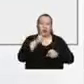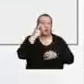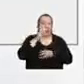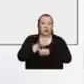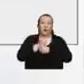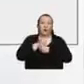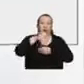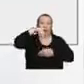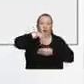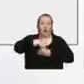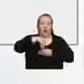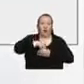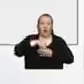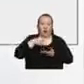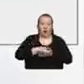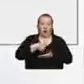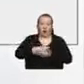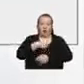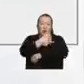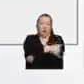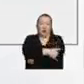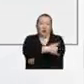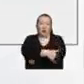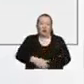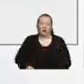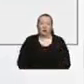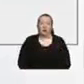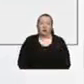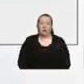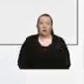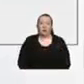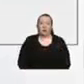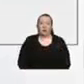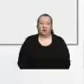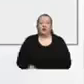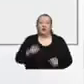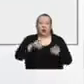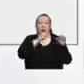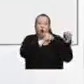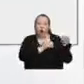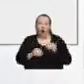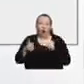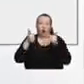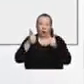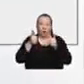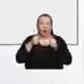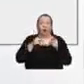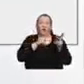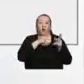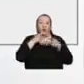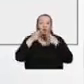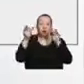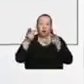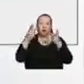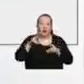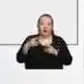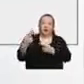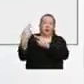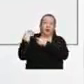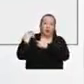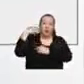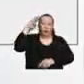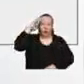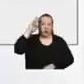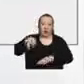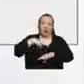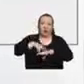prohibido es mentir luego dice la protección interna el mantenimiento del orden público son funciones privativa del estado y responsable de la policía nacional